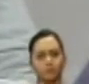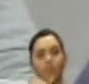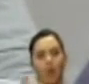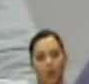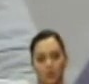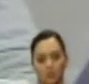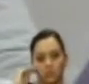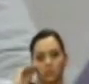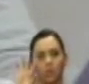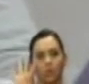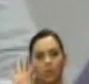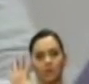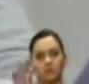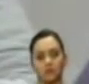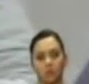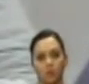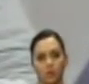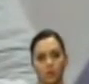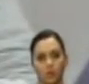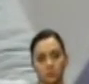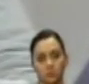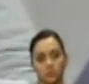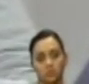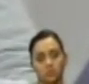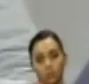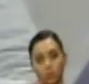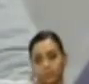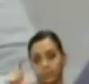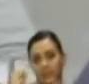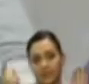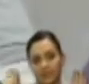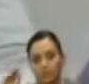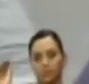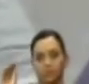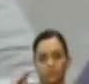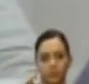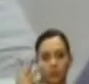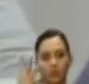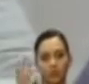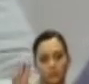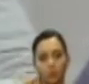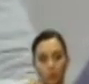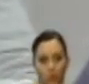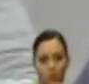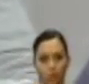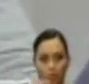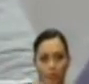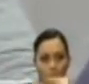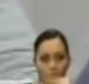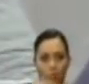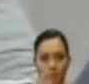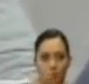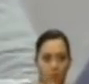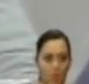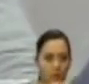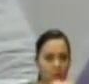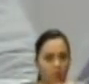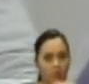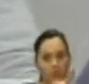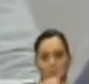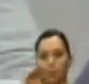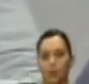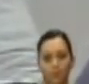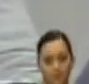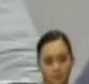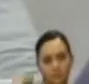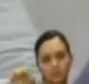dólares nuestro petróleo en estos momentos, llegó a estar a casi 60, y nos vamos poniendo poco a poco al día. Con esos pequeños atrasos, 2 años de atraso, le aseguro